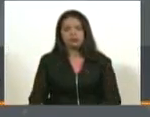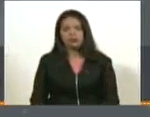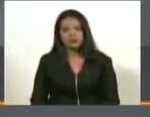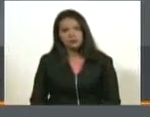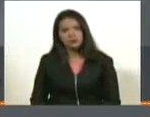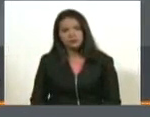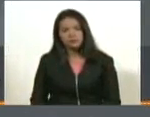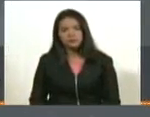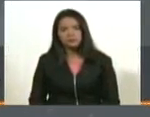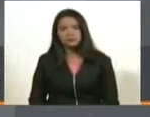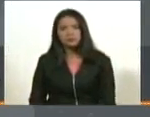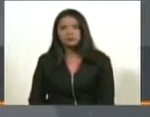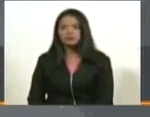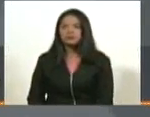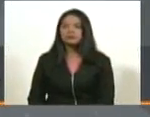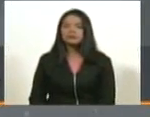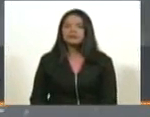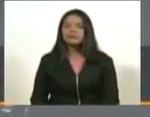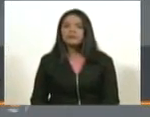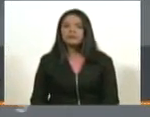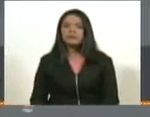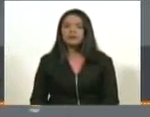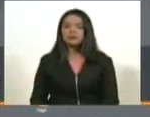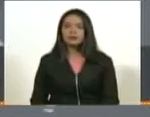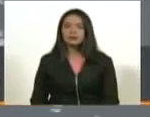Y se produjo un momento